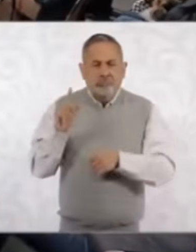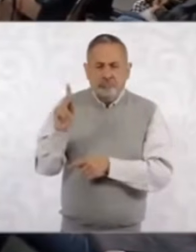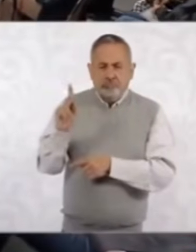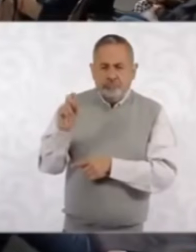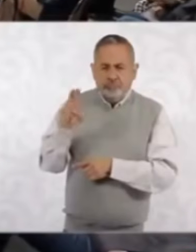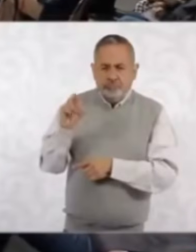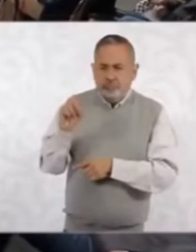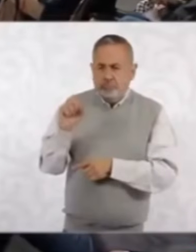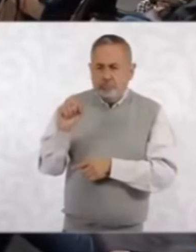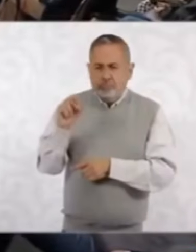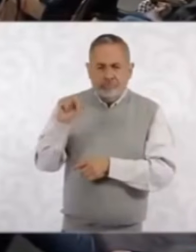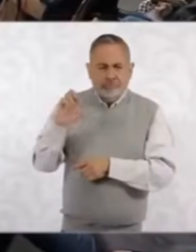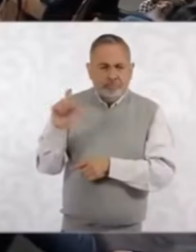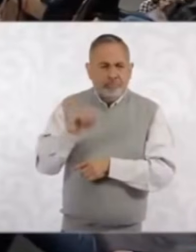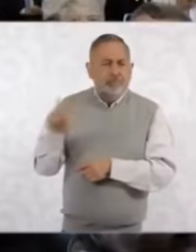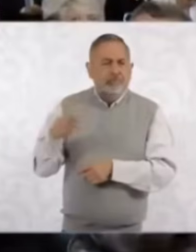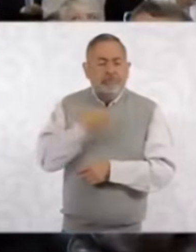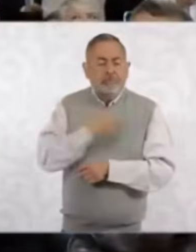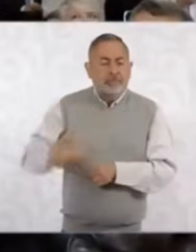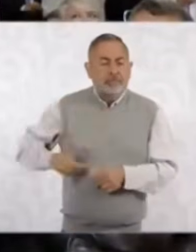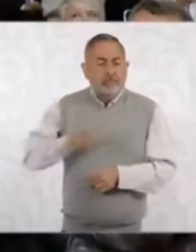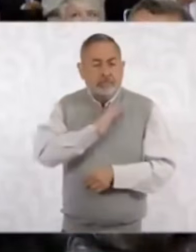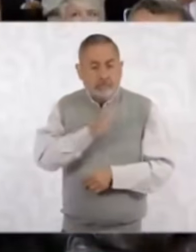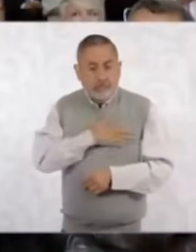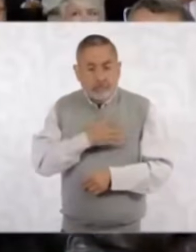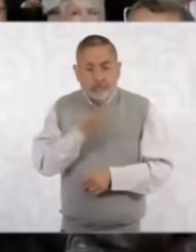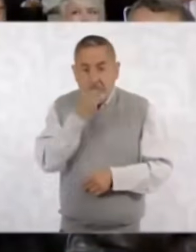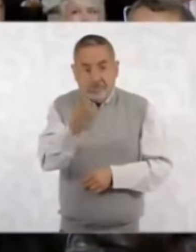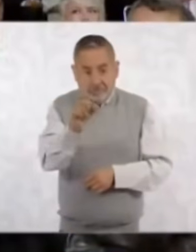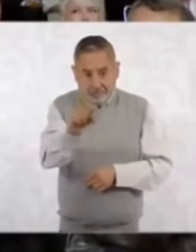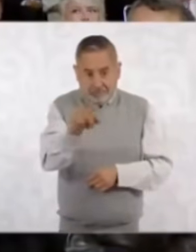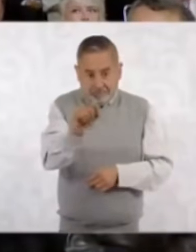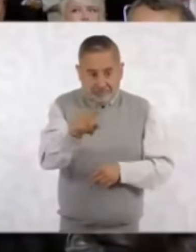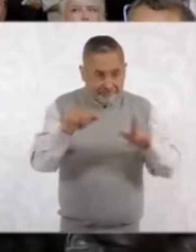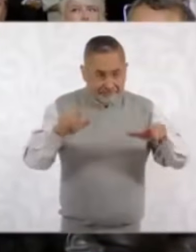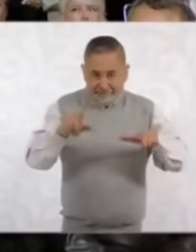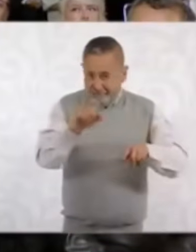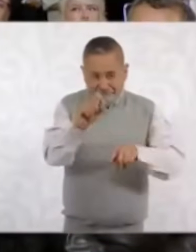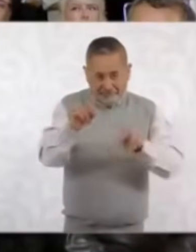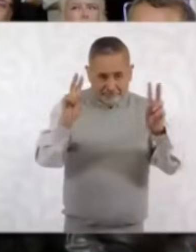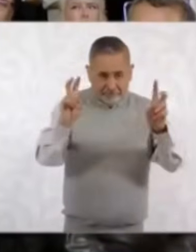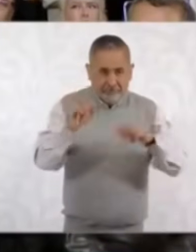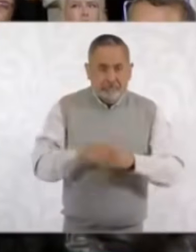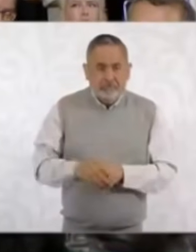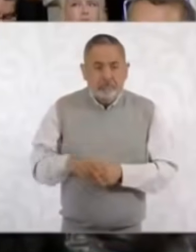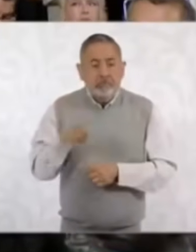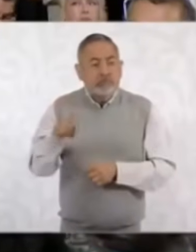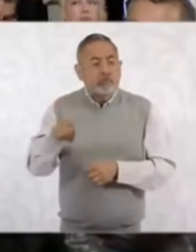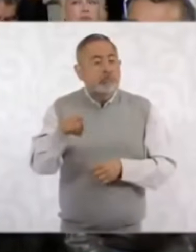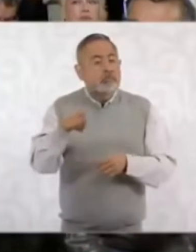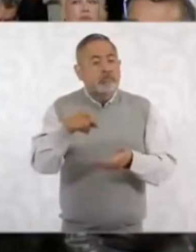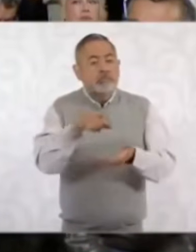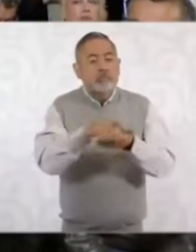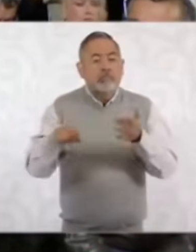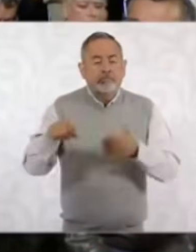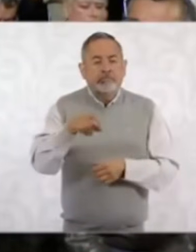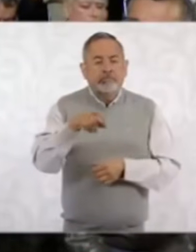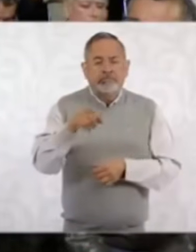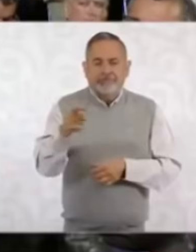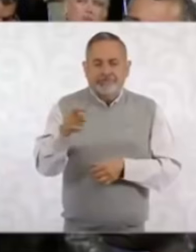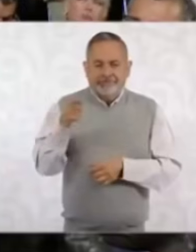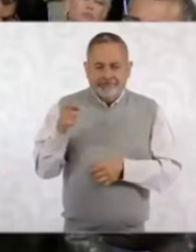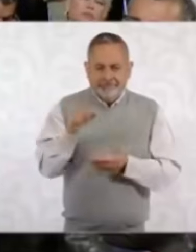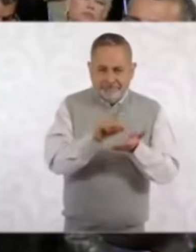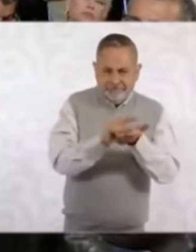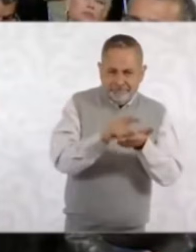el presidente del gobierno español, mencionó sobre este tema que tras la compra de X por parte de Elon Musk, el discurso